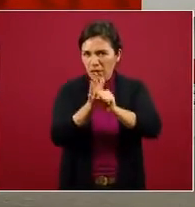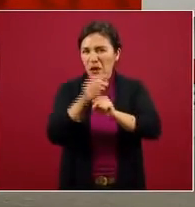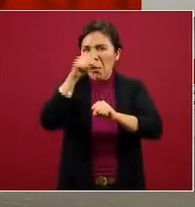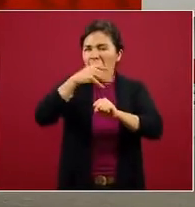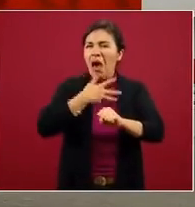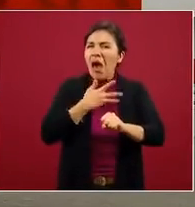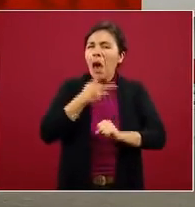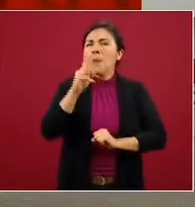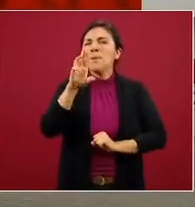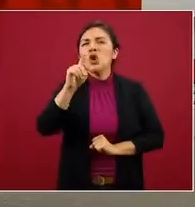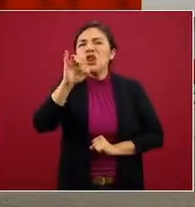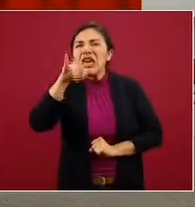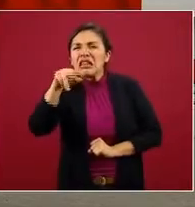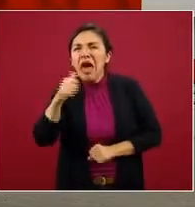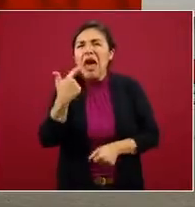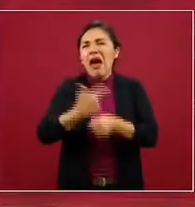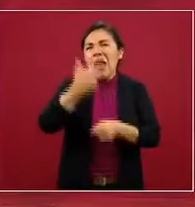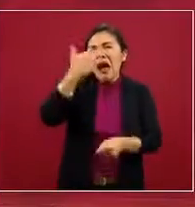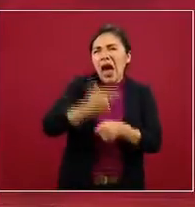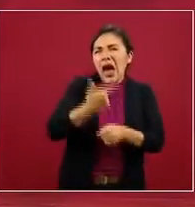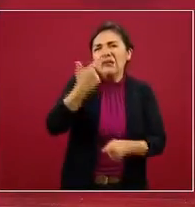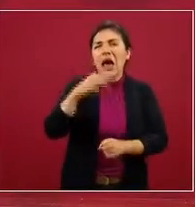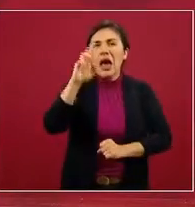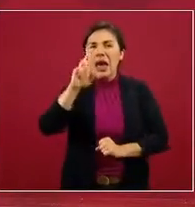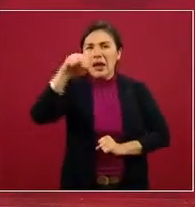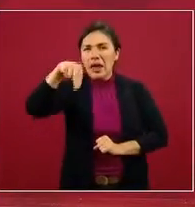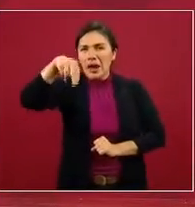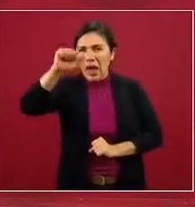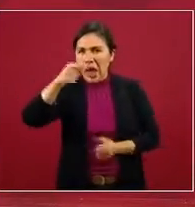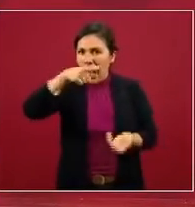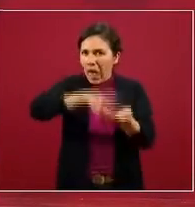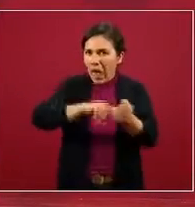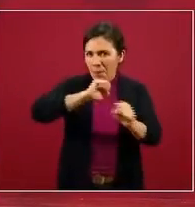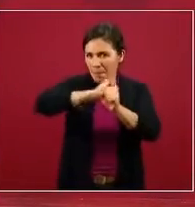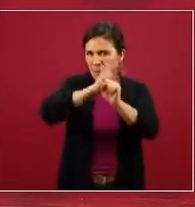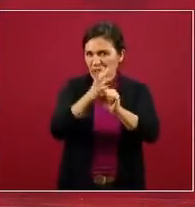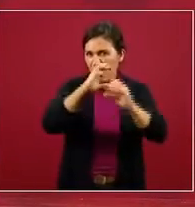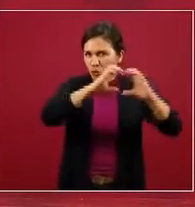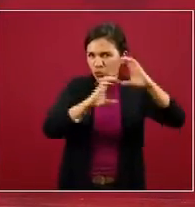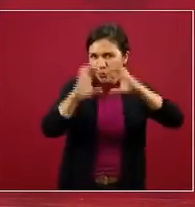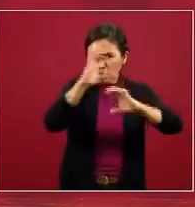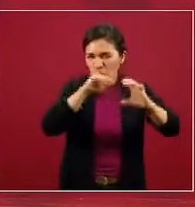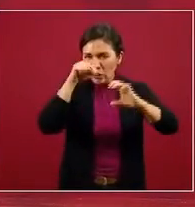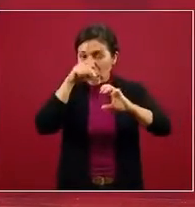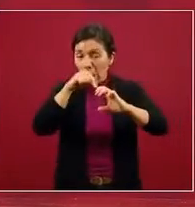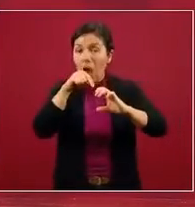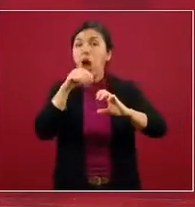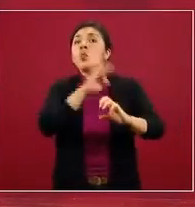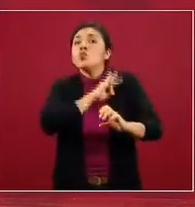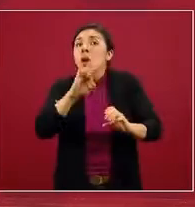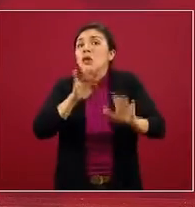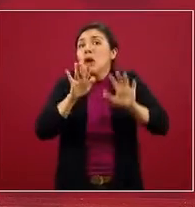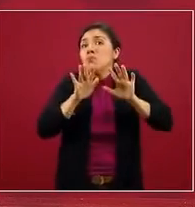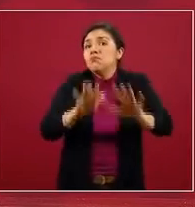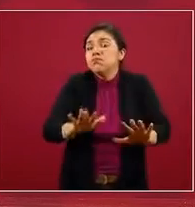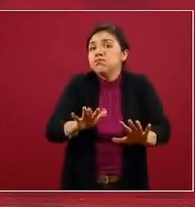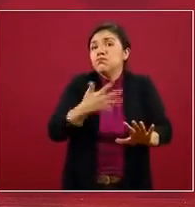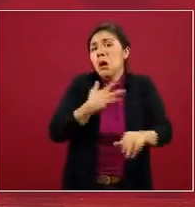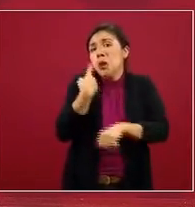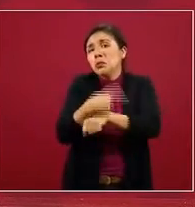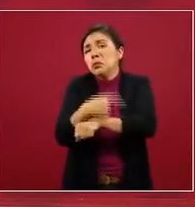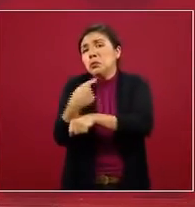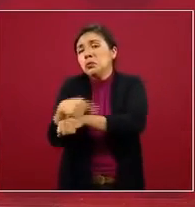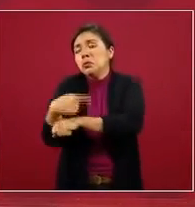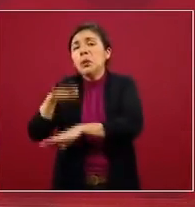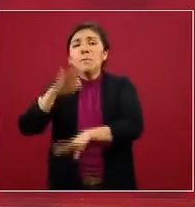proteínas, materiales grasos y el propio RNA o ARN, que es el material genético, pueden permanecer